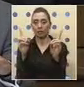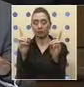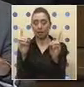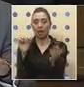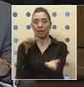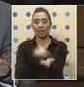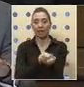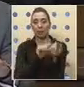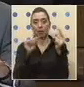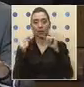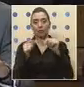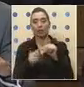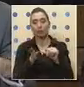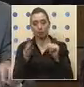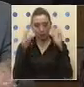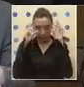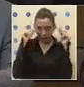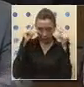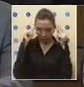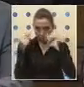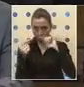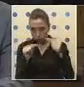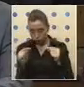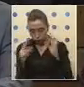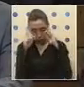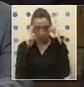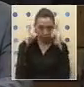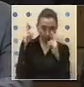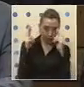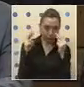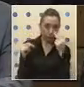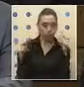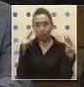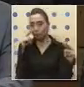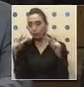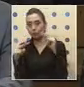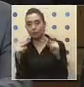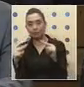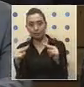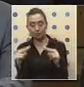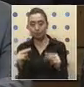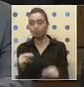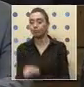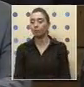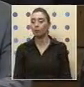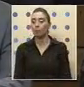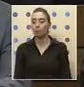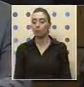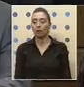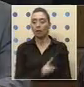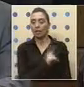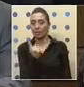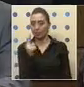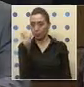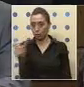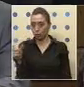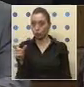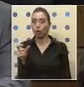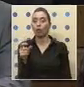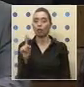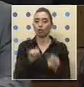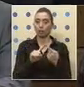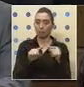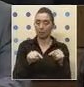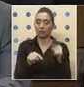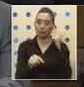esencia un debate permanente de ideas, reflexiones y puntos de vista. Ninguno de los participantes puede considerarse dueño del bien